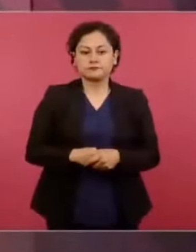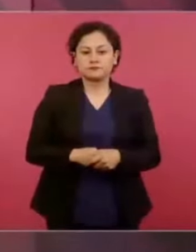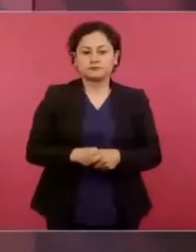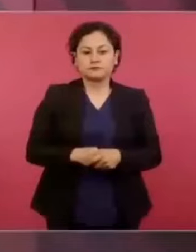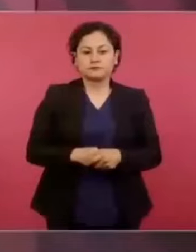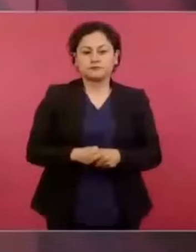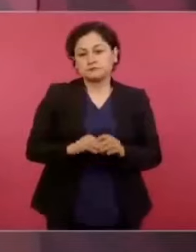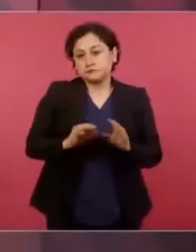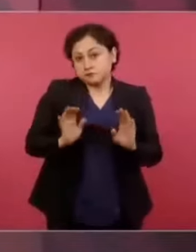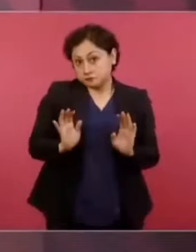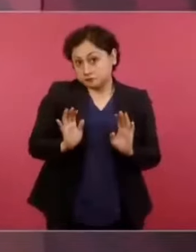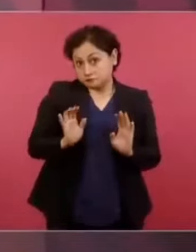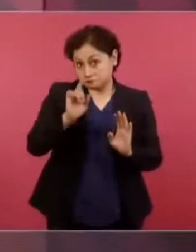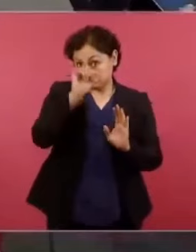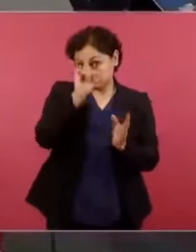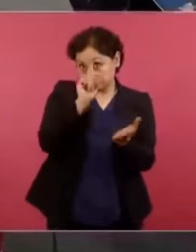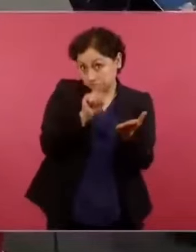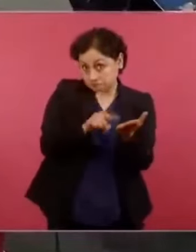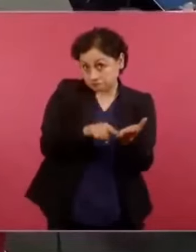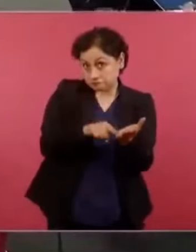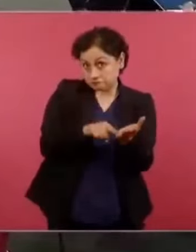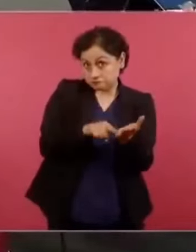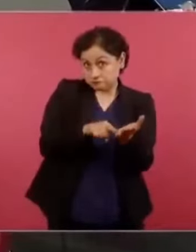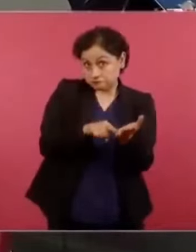Entonces, yo creo que está